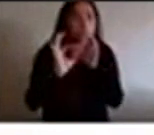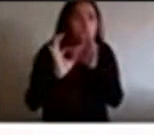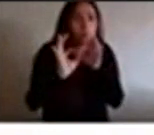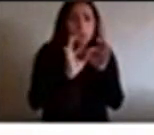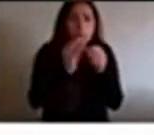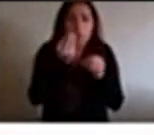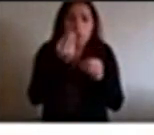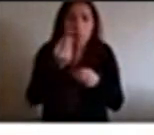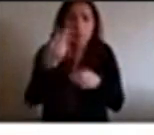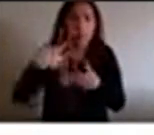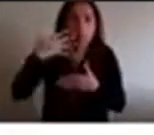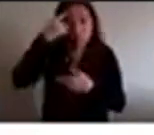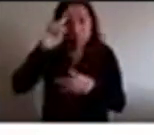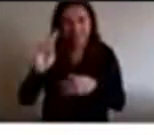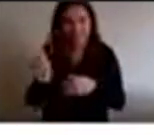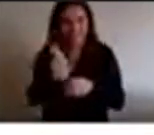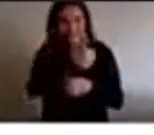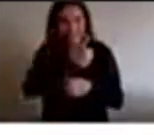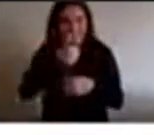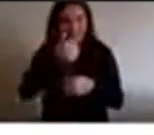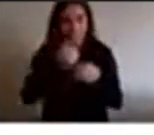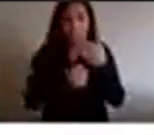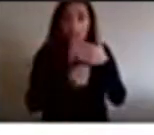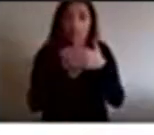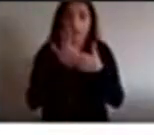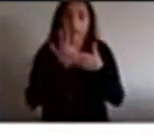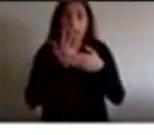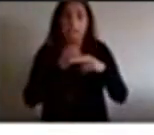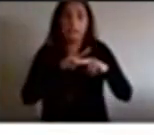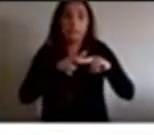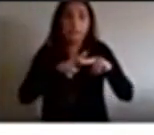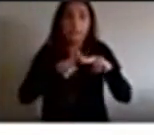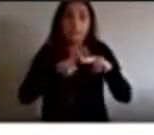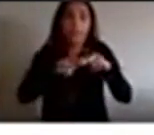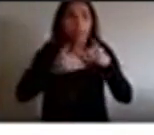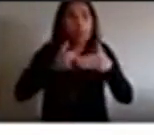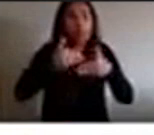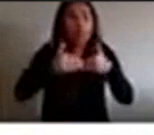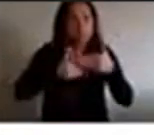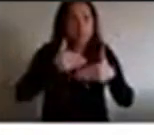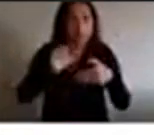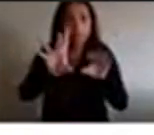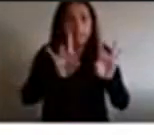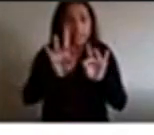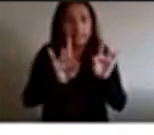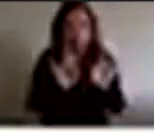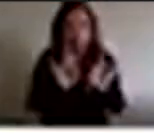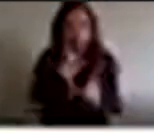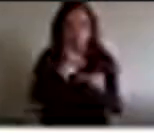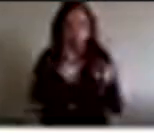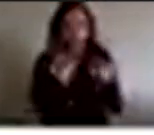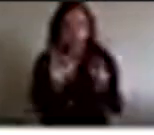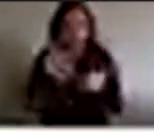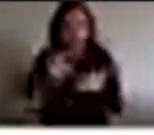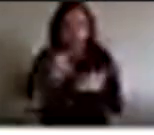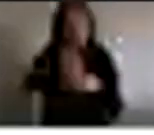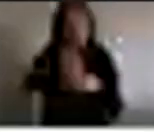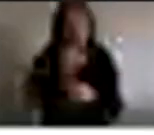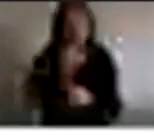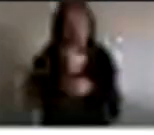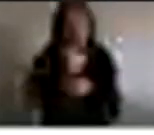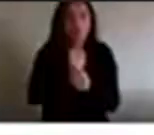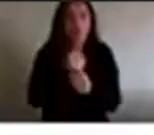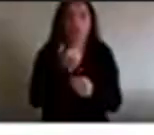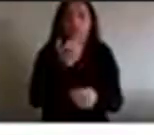todos. Durante la mañana tuvimos todo lo que es proceso de reclutamiento y selección inclusivo para las empresas.